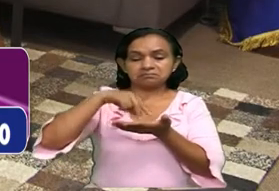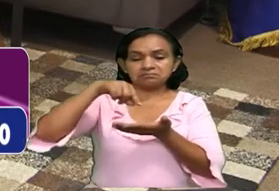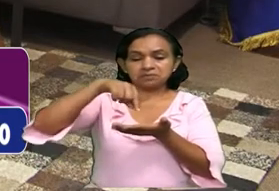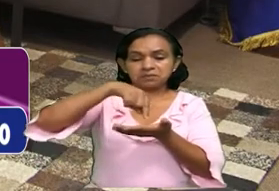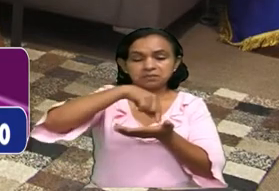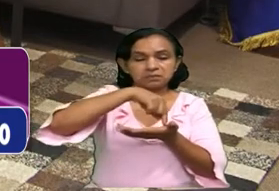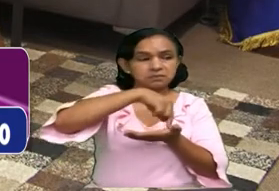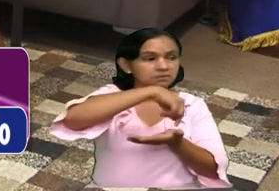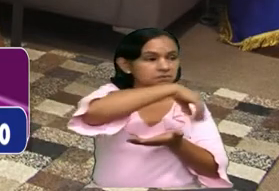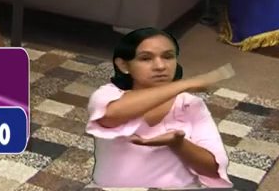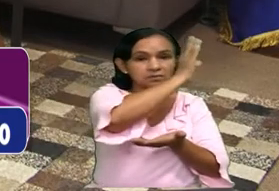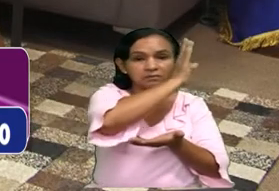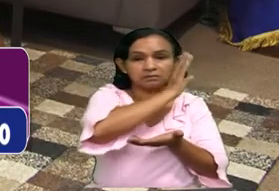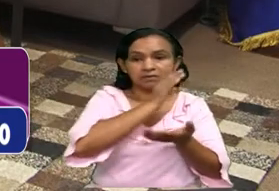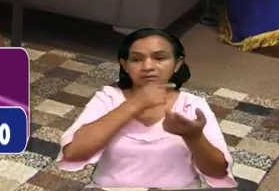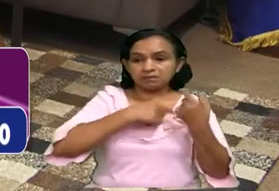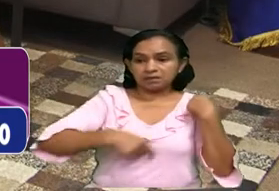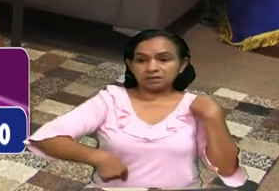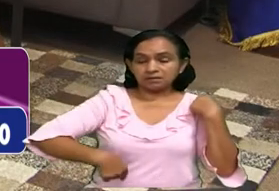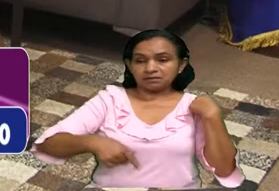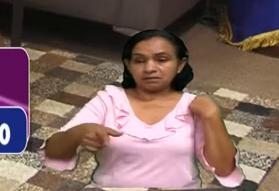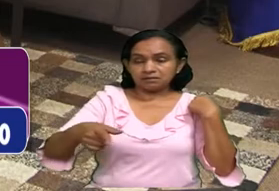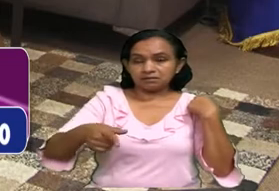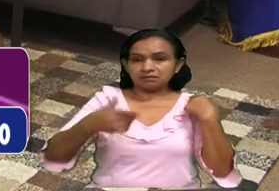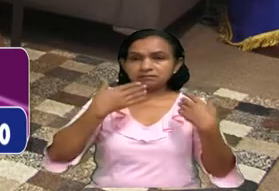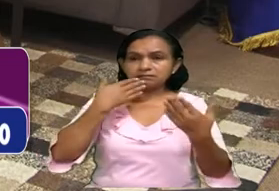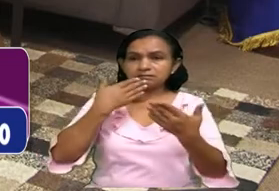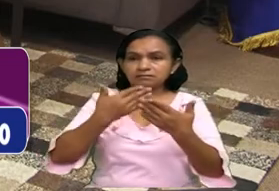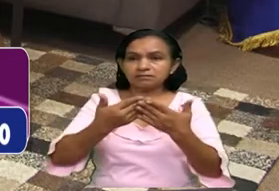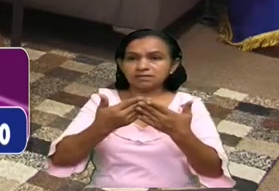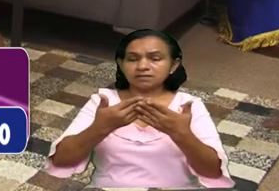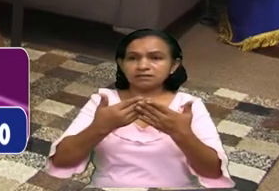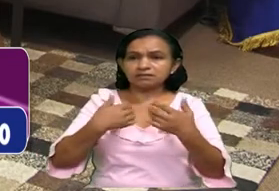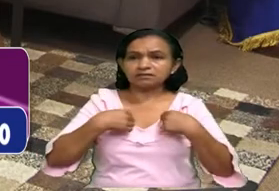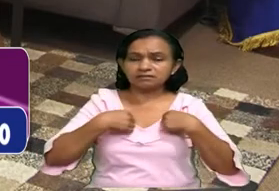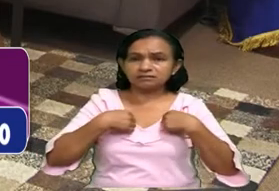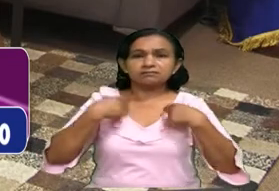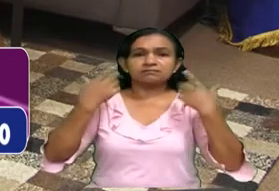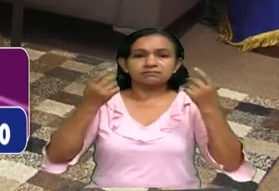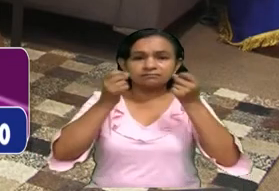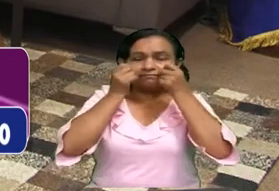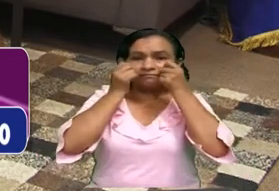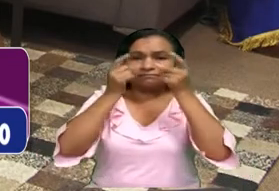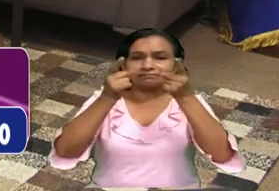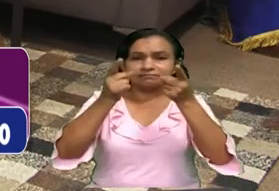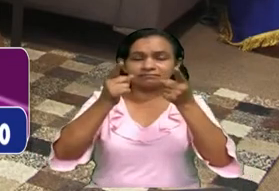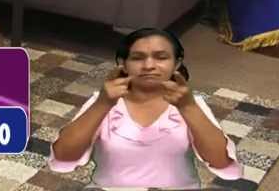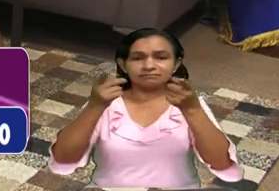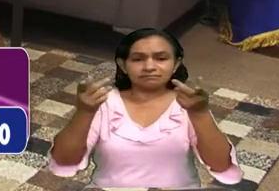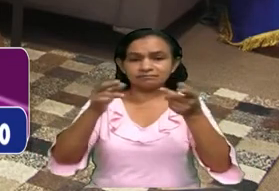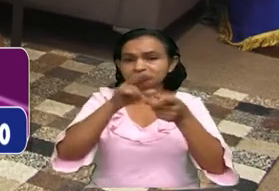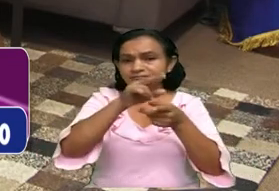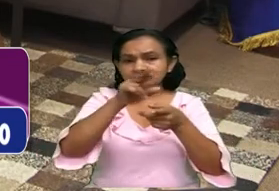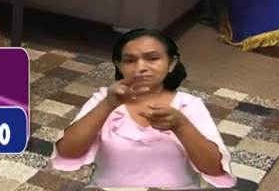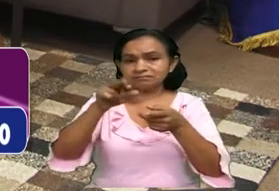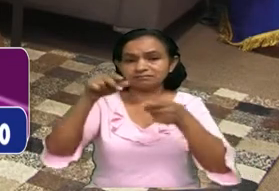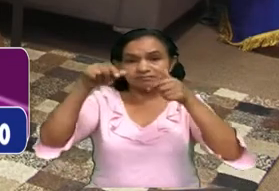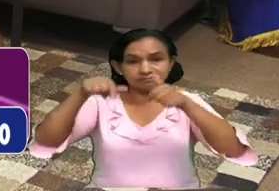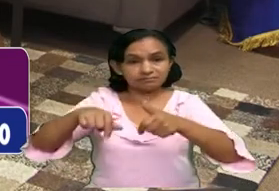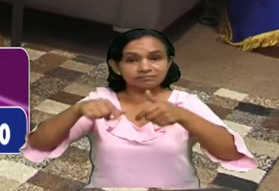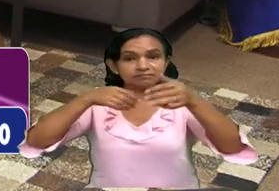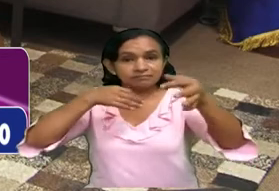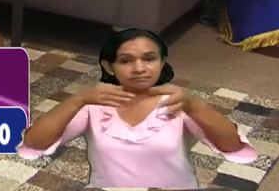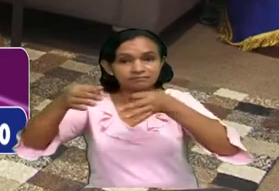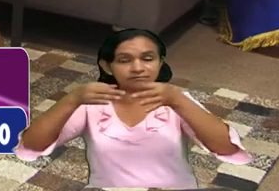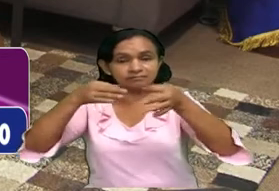gran diferencia de un gobierno que nos dijo gracias por haber venido a un gobierno que al plantearle esta misma situación